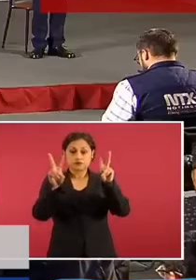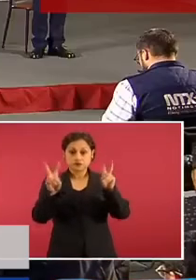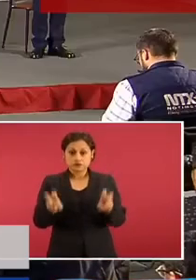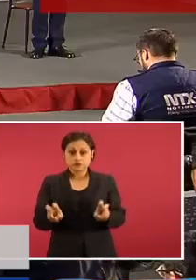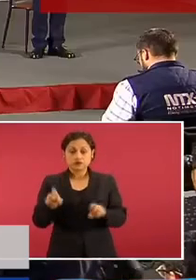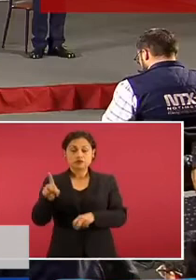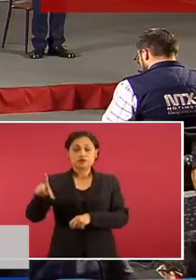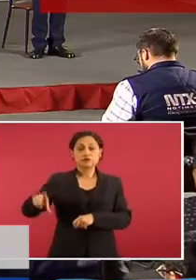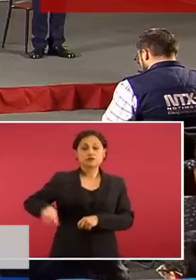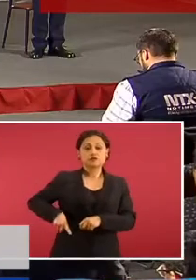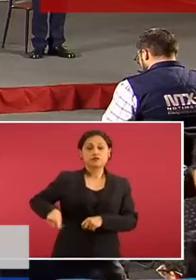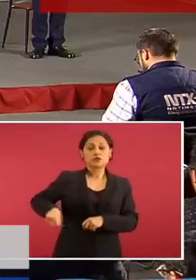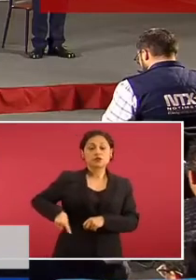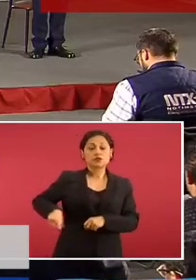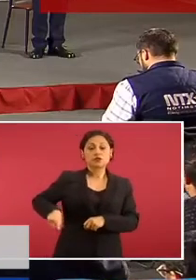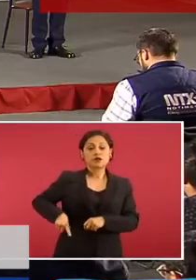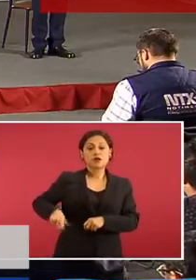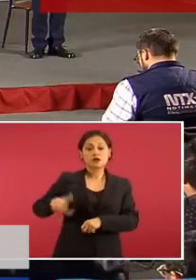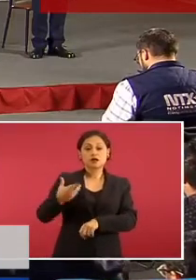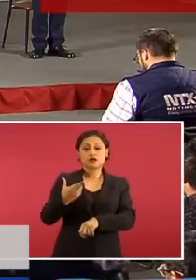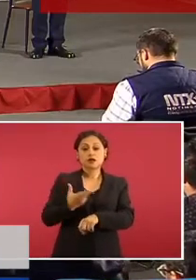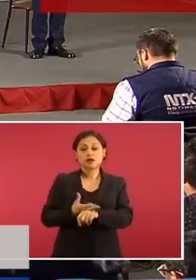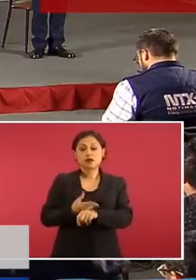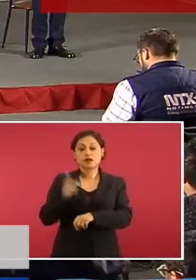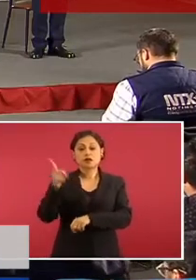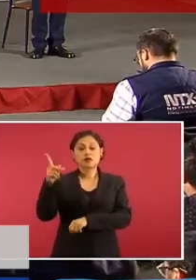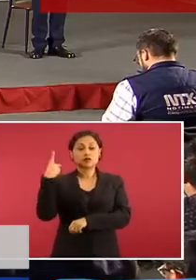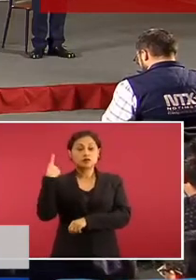se continuarán tratando temas importantes.